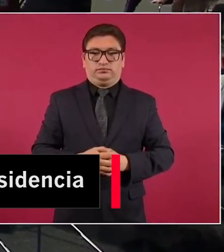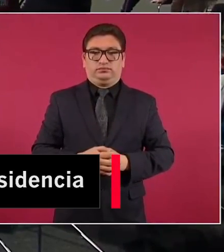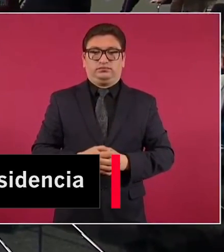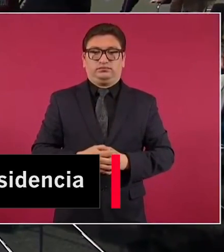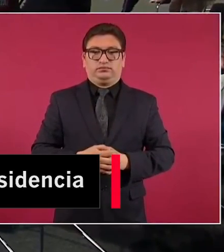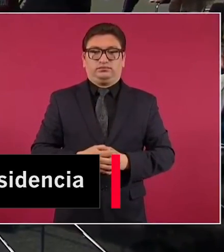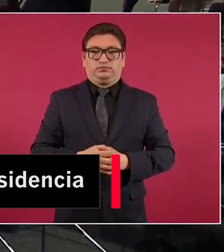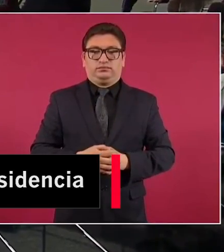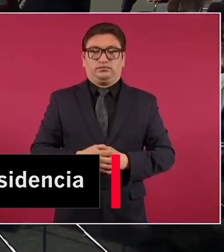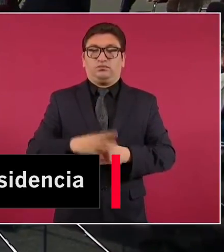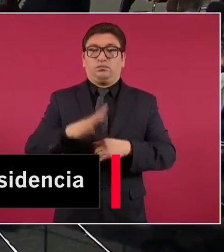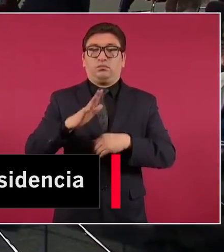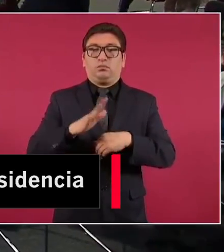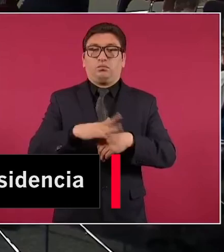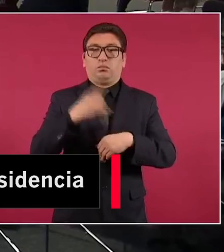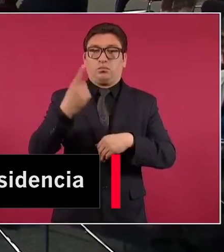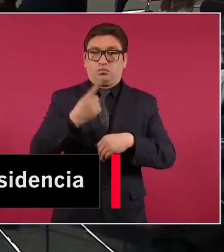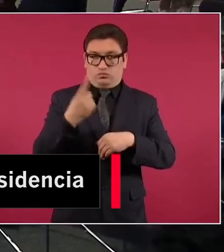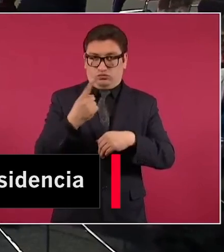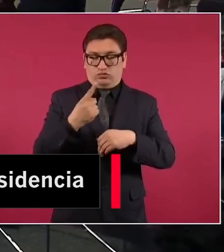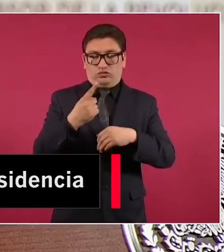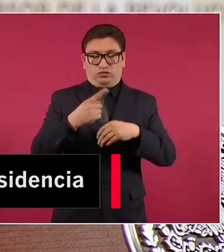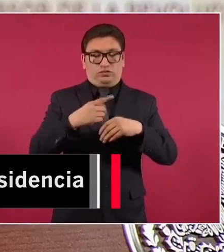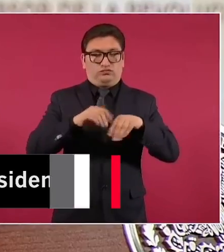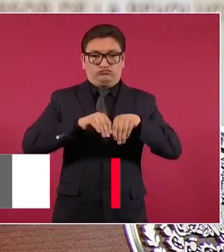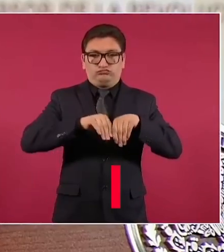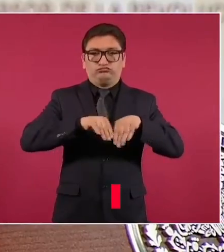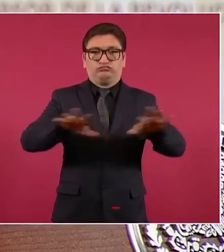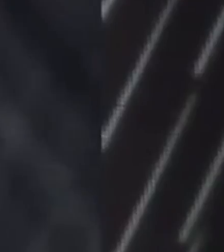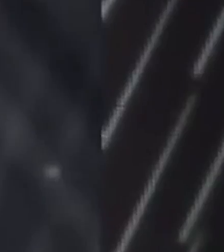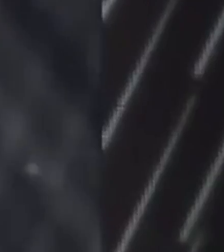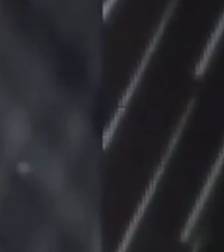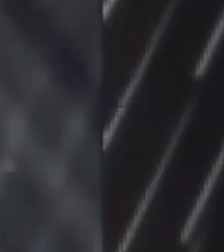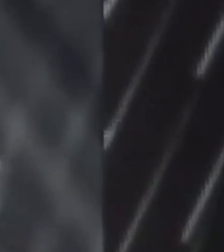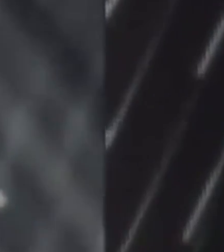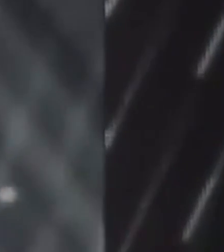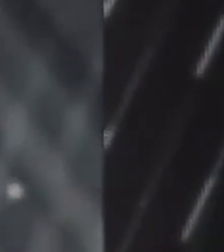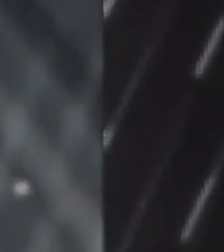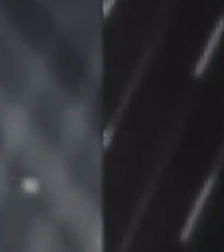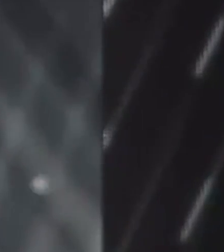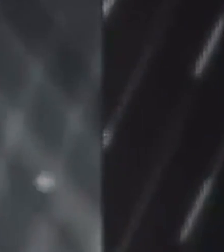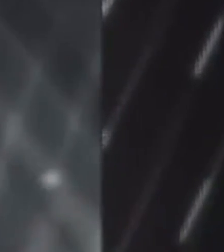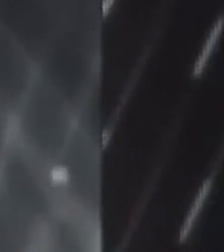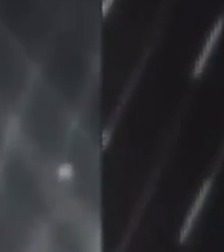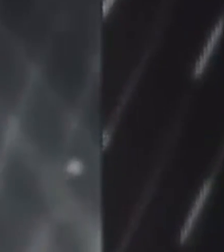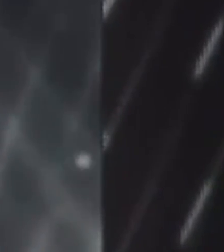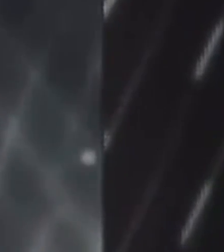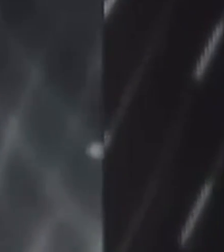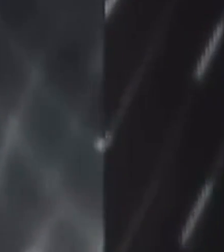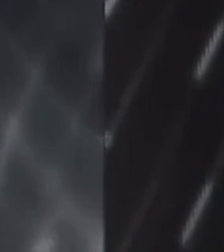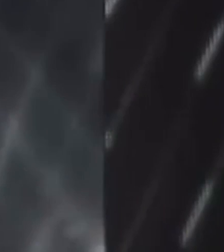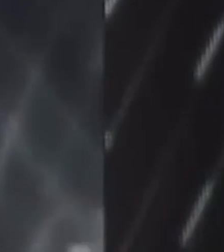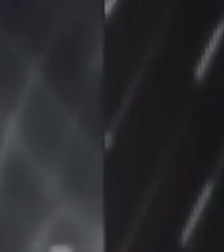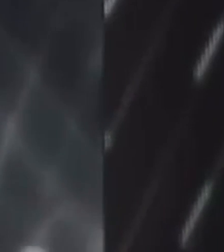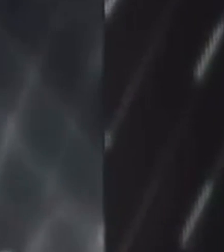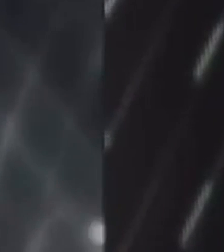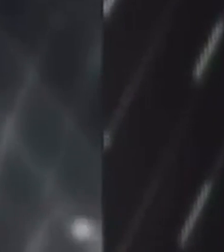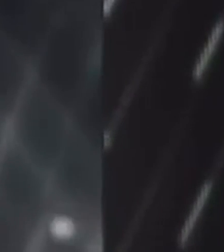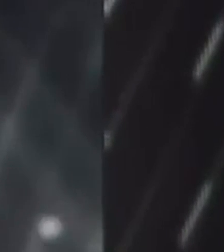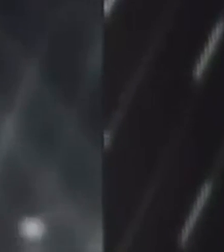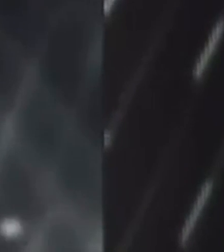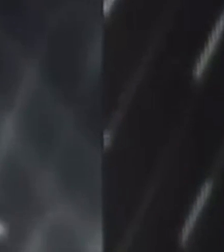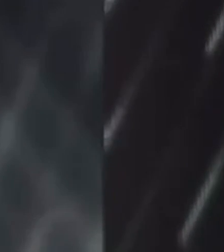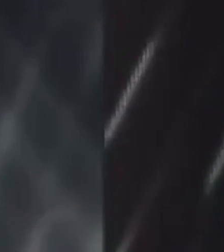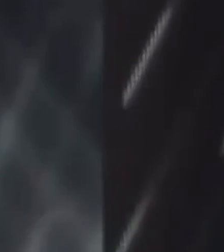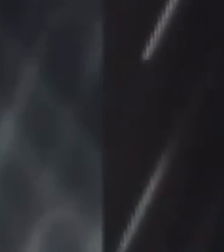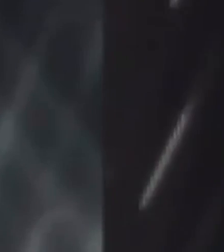primero de diciembre se cumplen 4 años de su llegada a la presidencia y adelantó que invitará a Cristian nodal a presentarse en la Ciudad